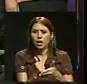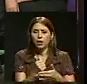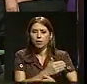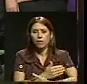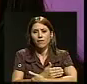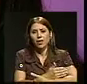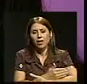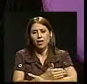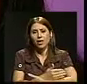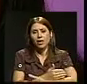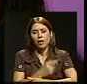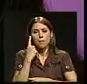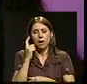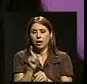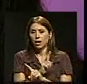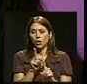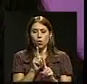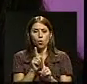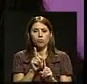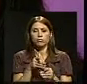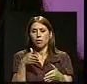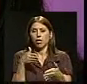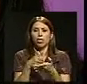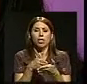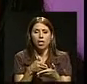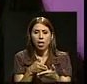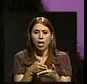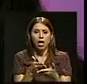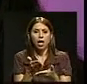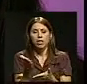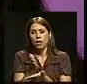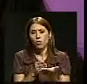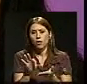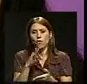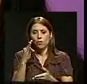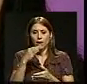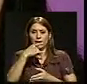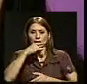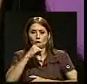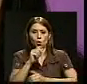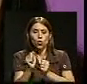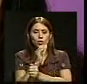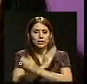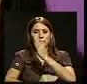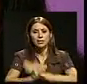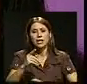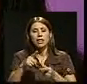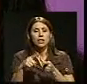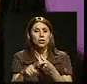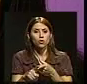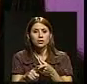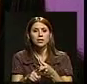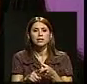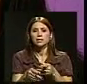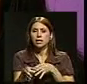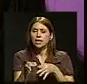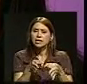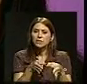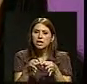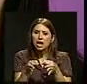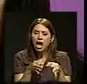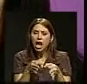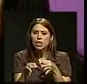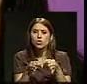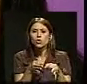no vaya en detrimento de la integridad física del niño con discapacidad. Entonces ir explicando qué pueden